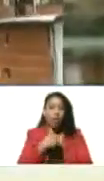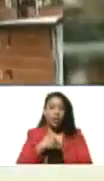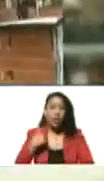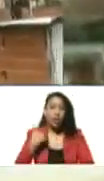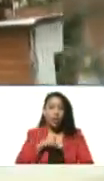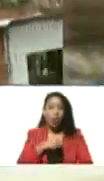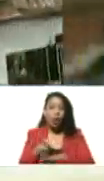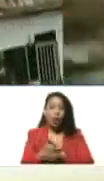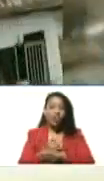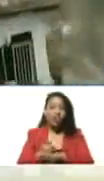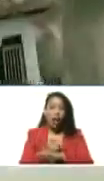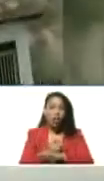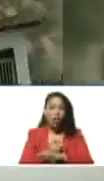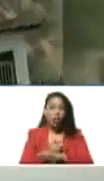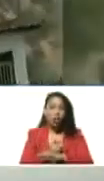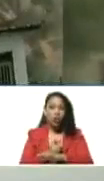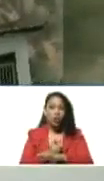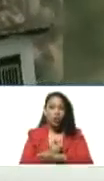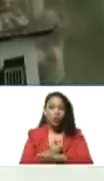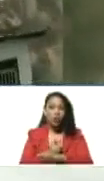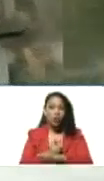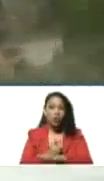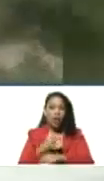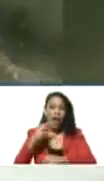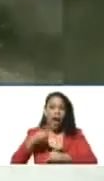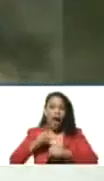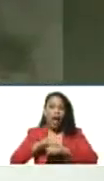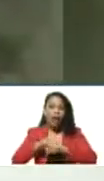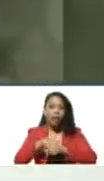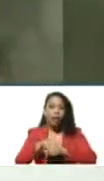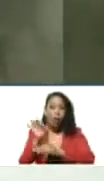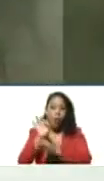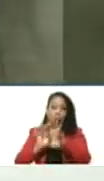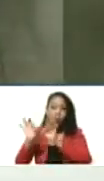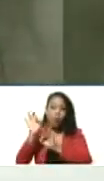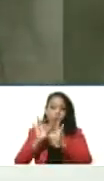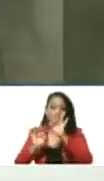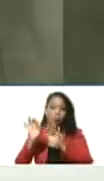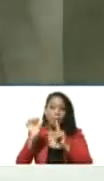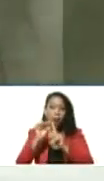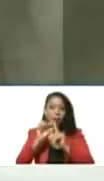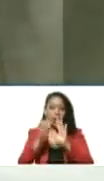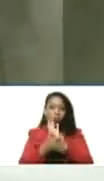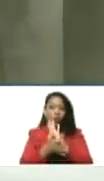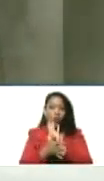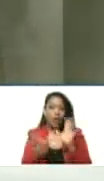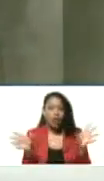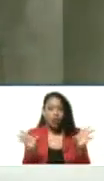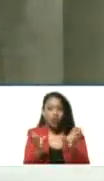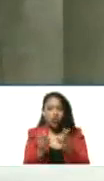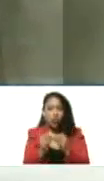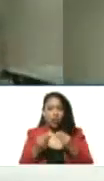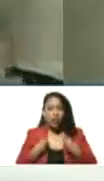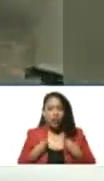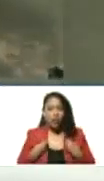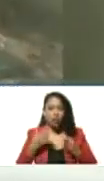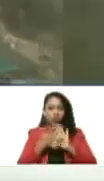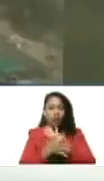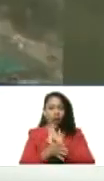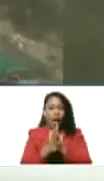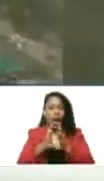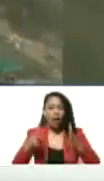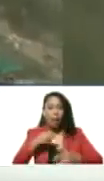nuestro gobernador Héctor Rodríguez Castro nos haga una reflexión sobre la coyuntura que estamos viviendo, sobre la gran